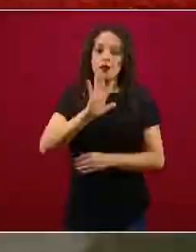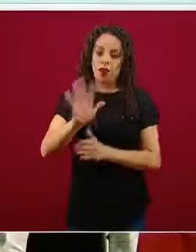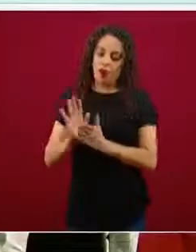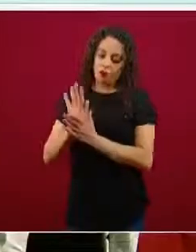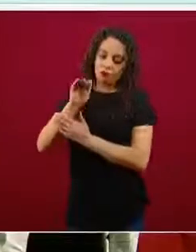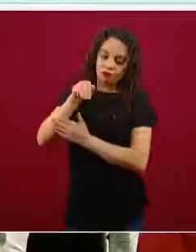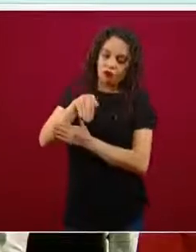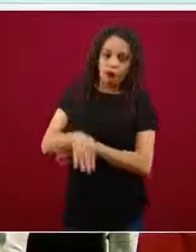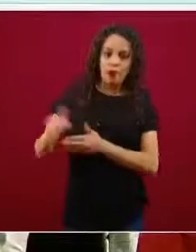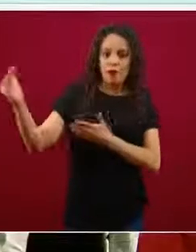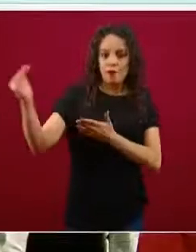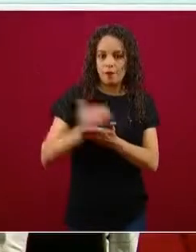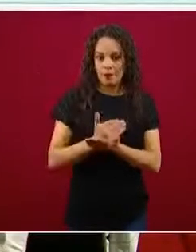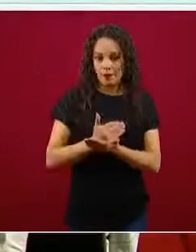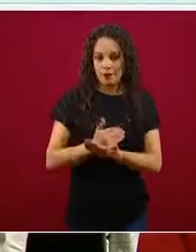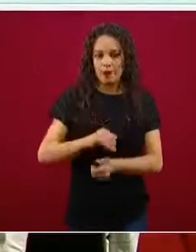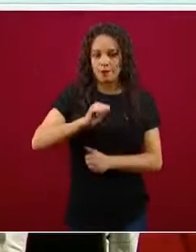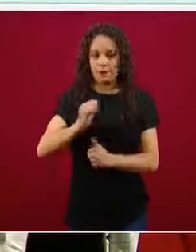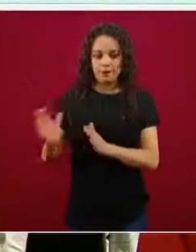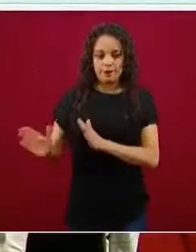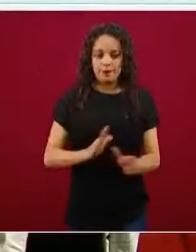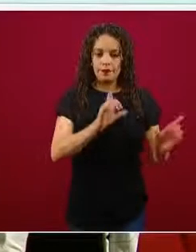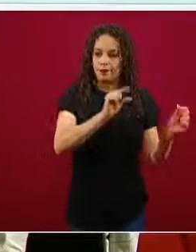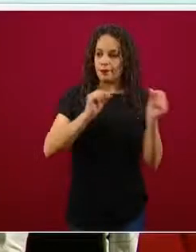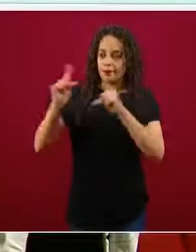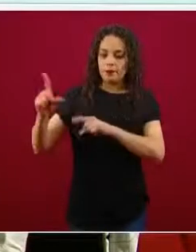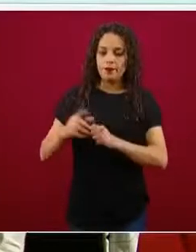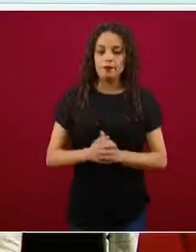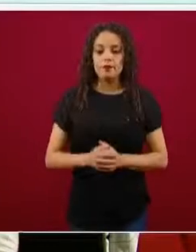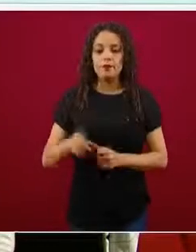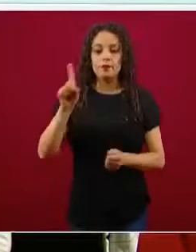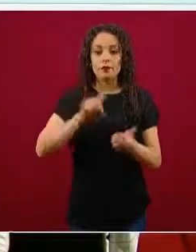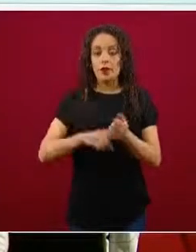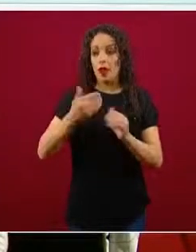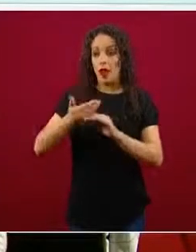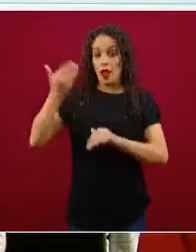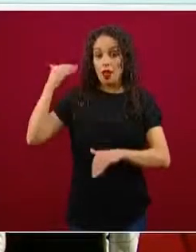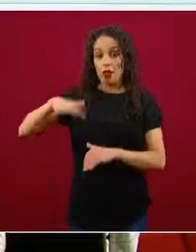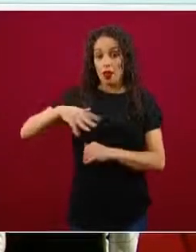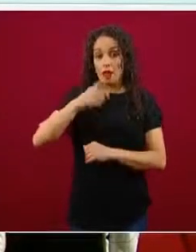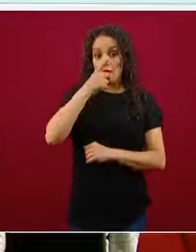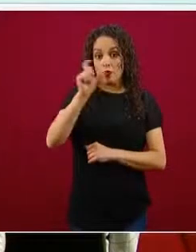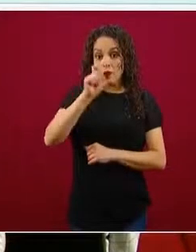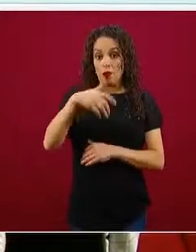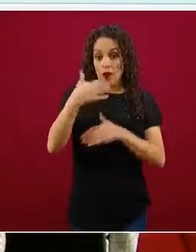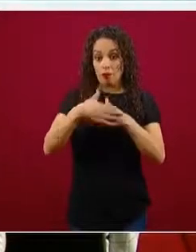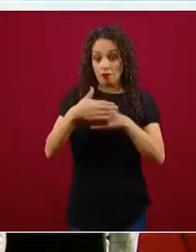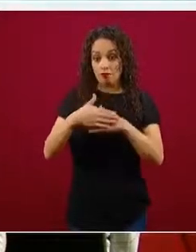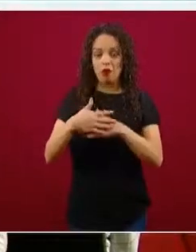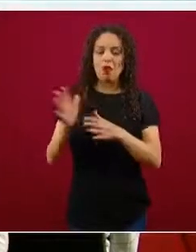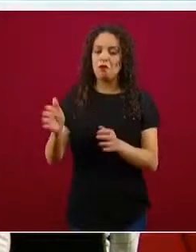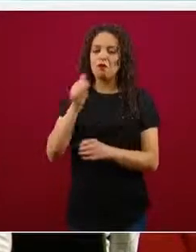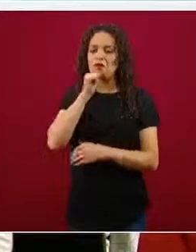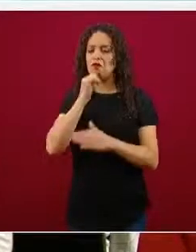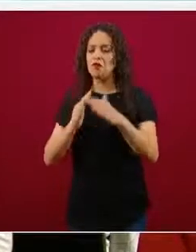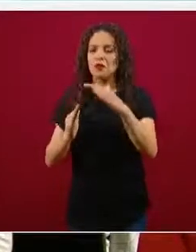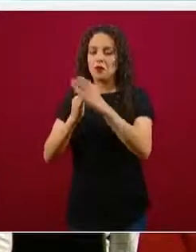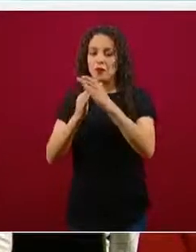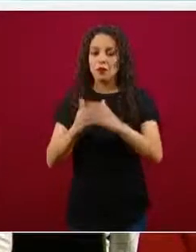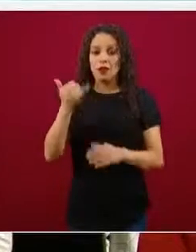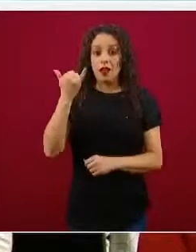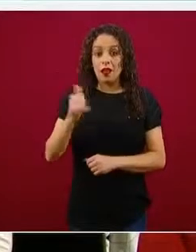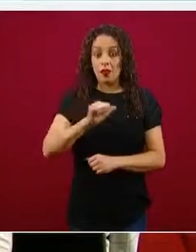siguiente. Lejos en cuanto a la predicción, la siguiente. Y